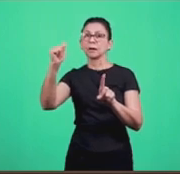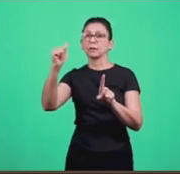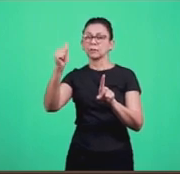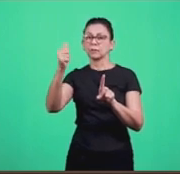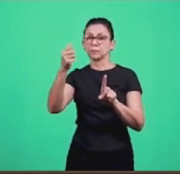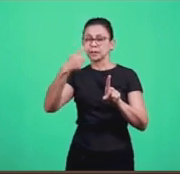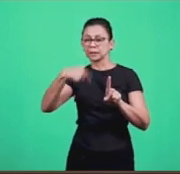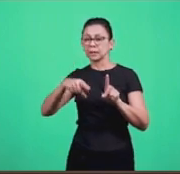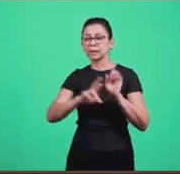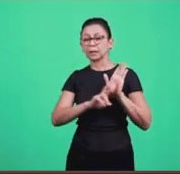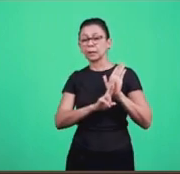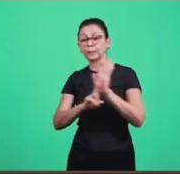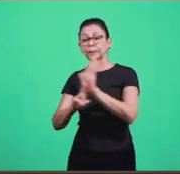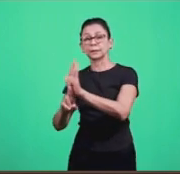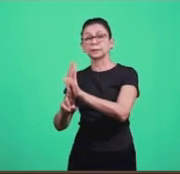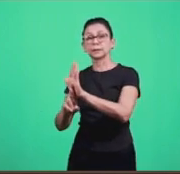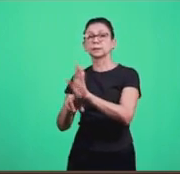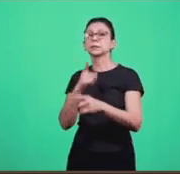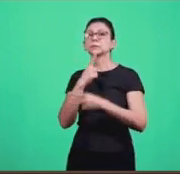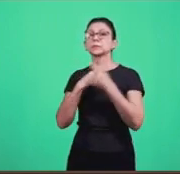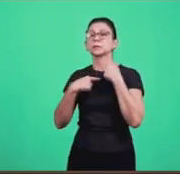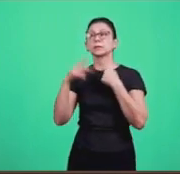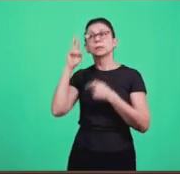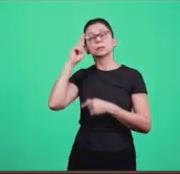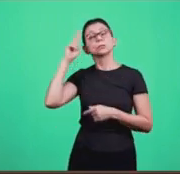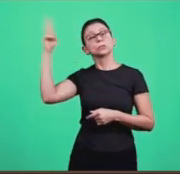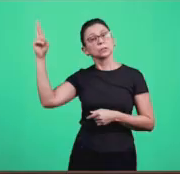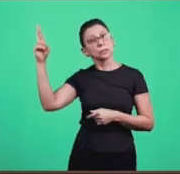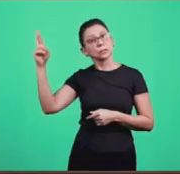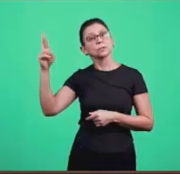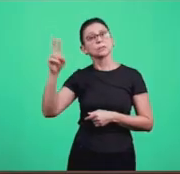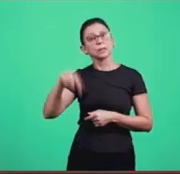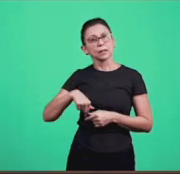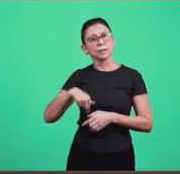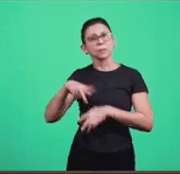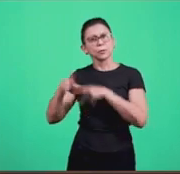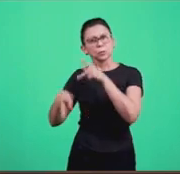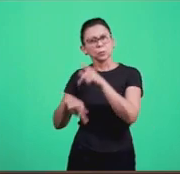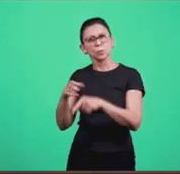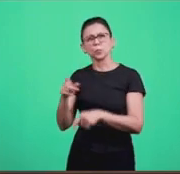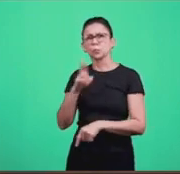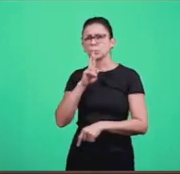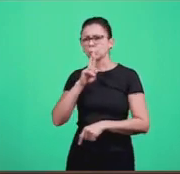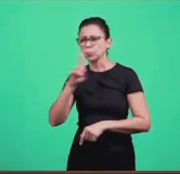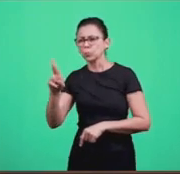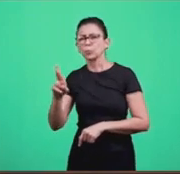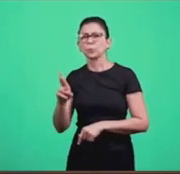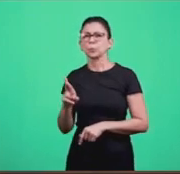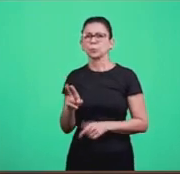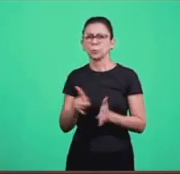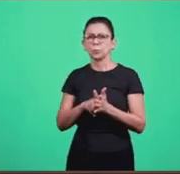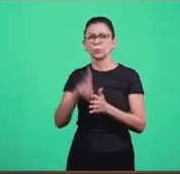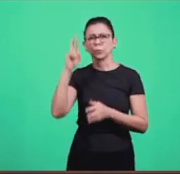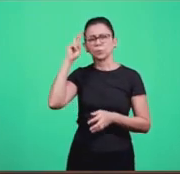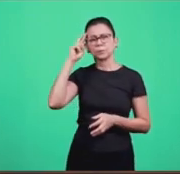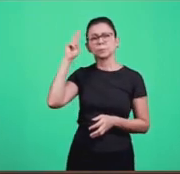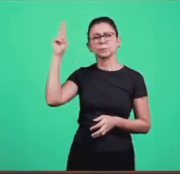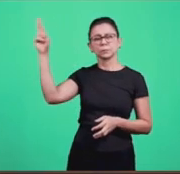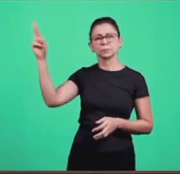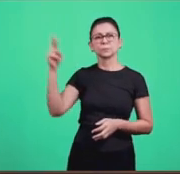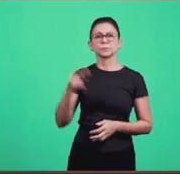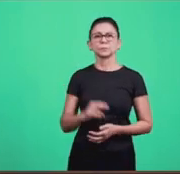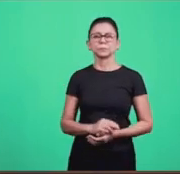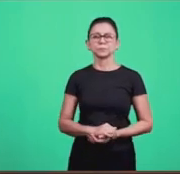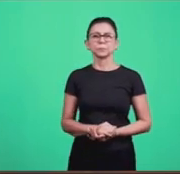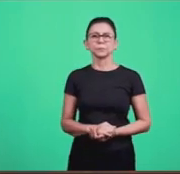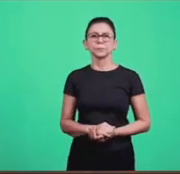Dios para hablar la voluntad de Dios para el pueblo, para traer un recado de